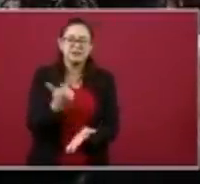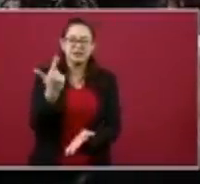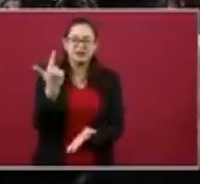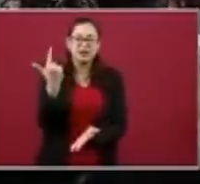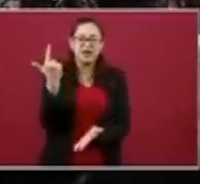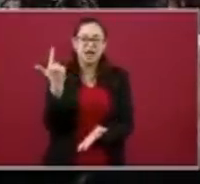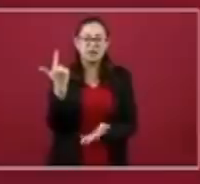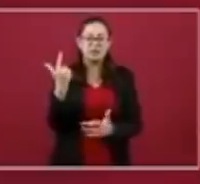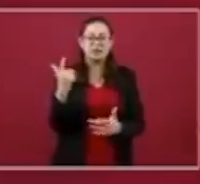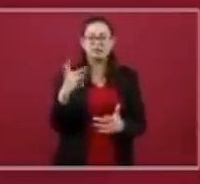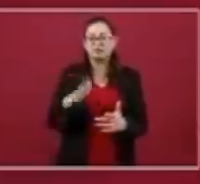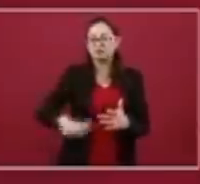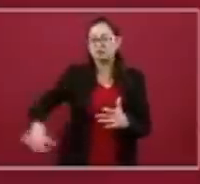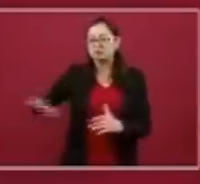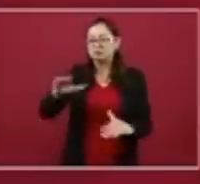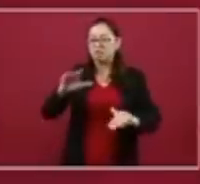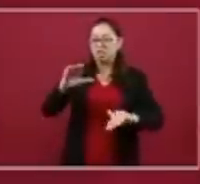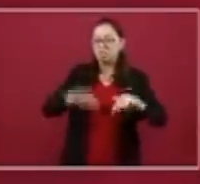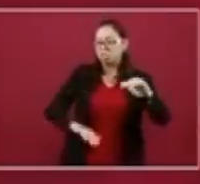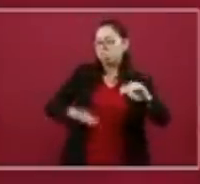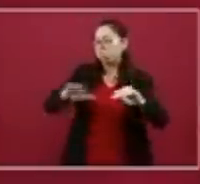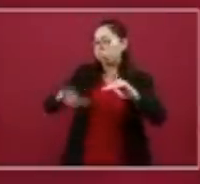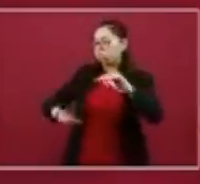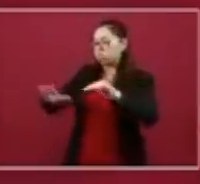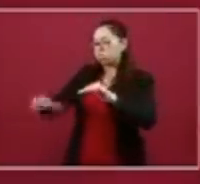las desigualdades en México.